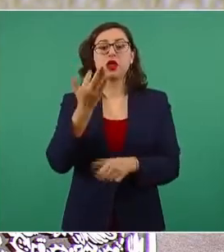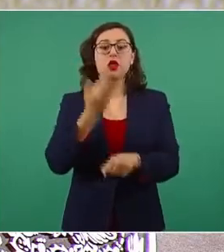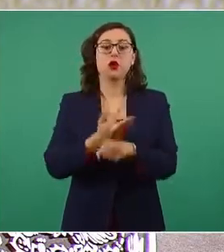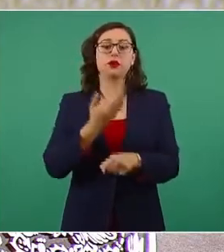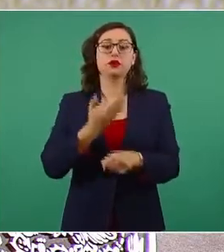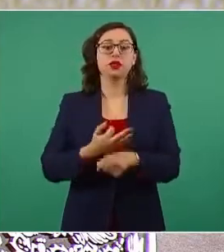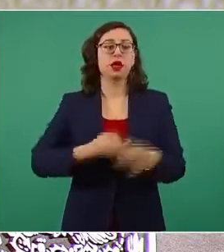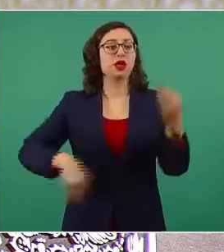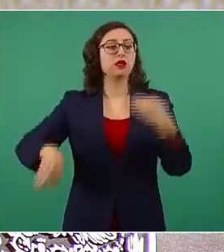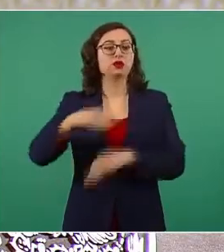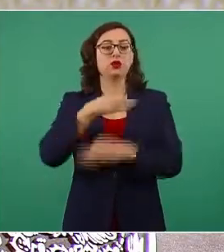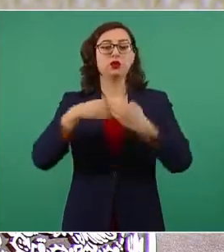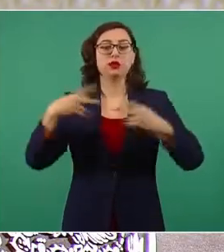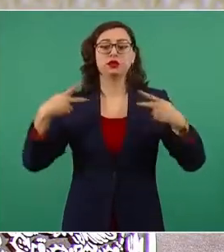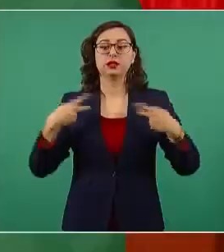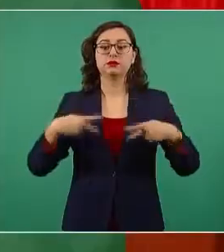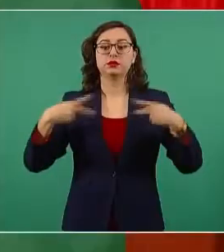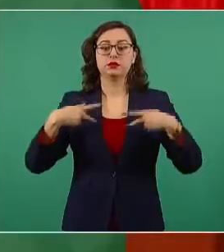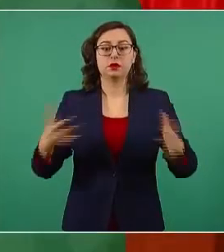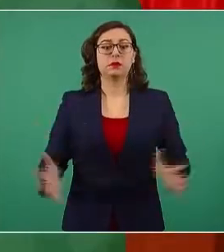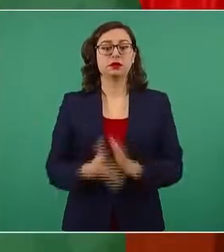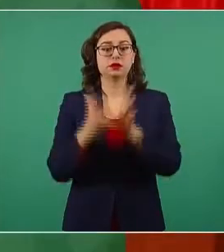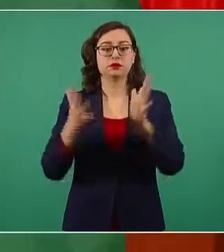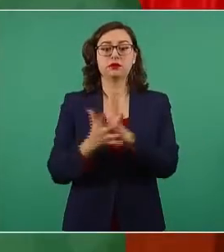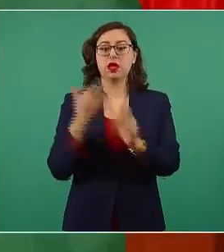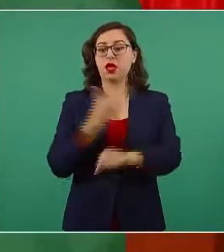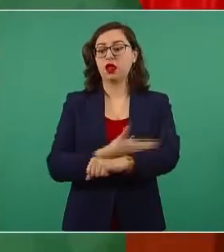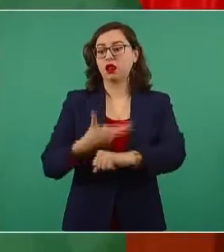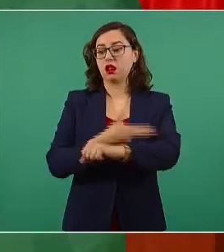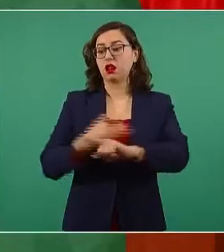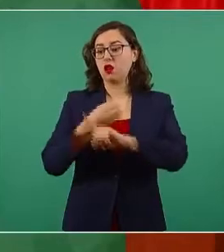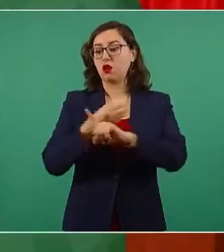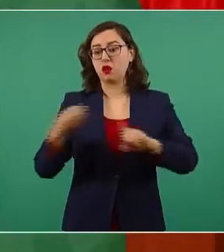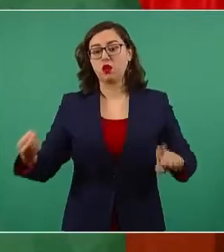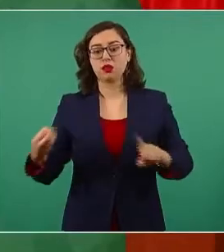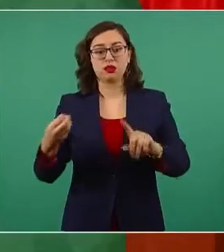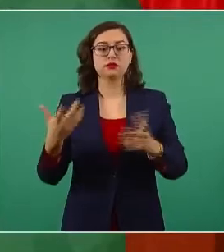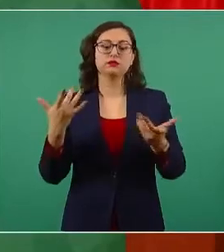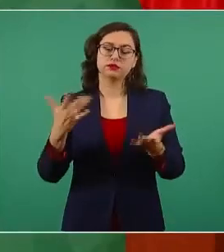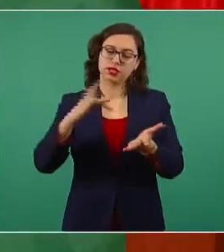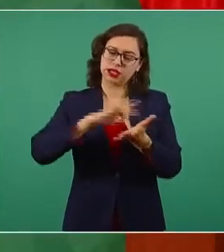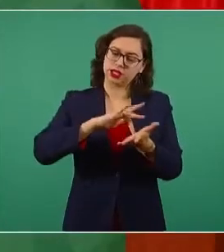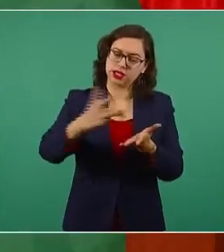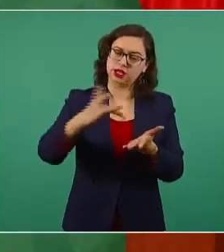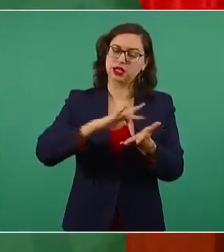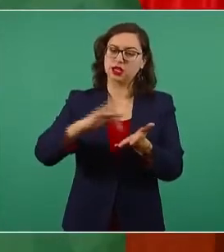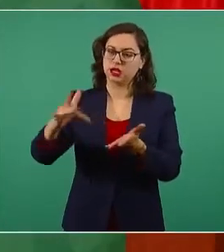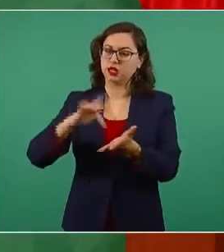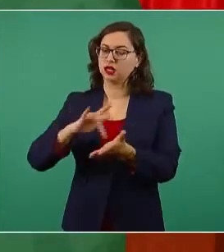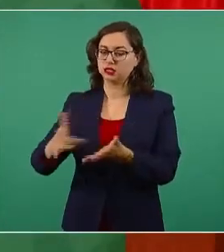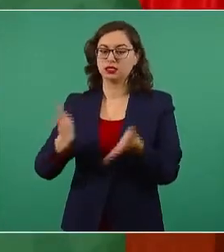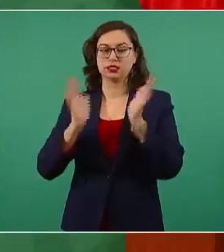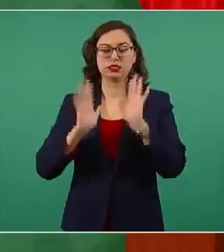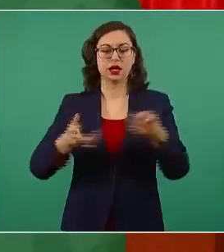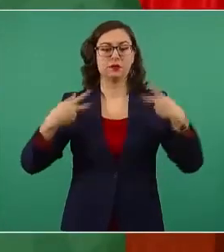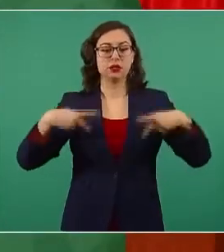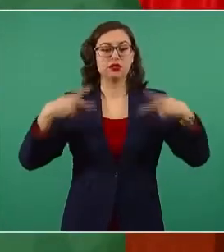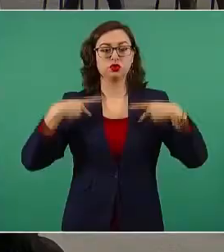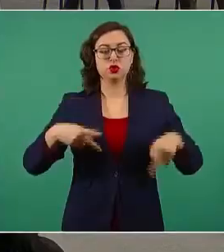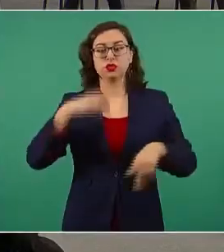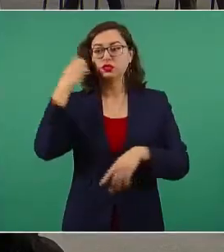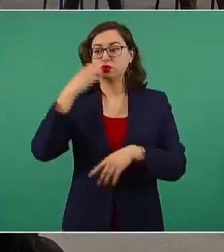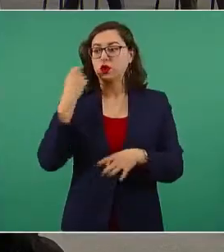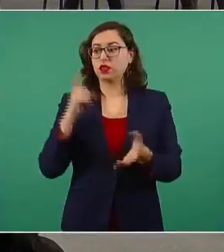que participaron, precisamente para lograr el resultado de la vacunación de nuestro personal